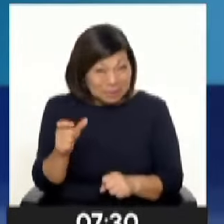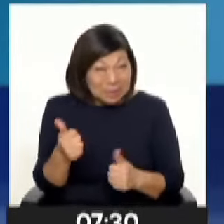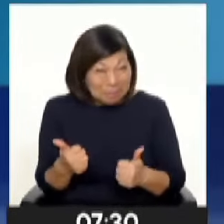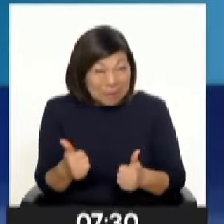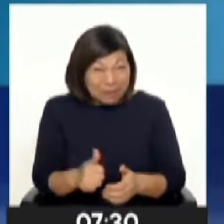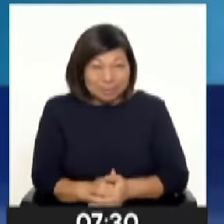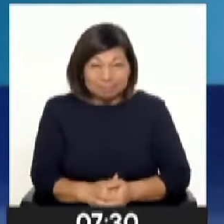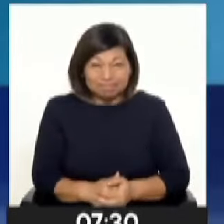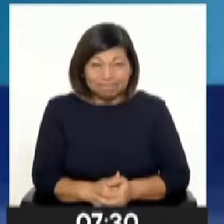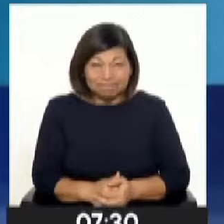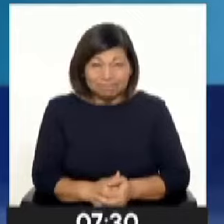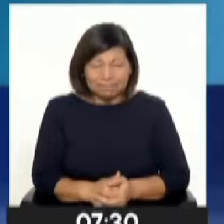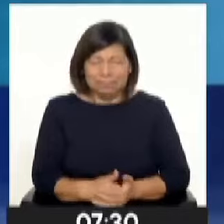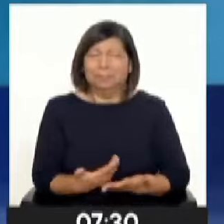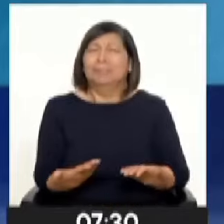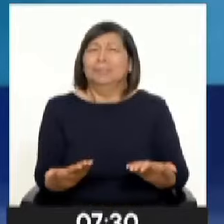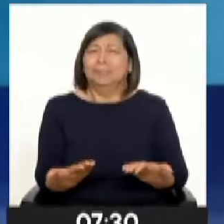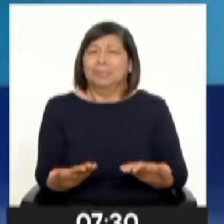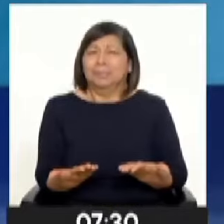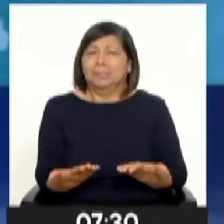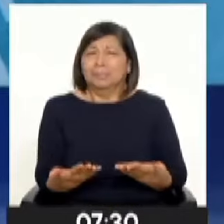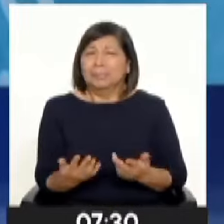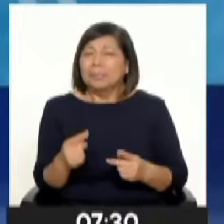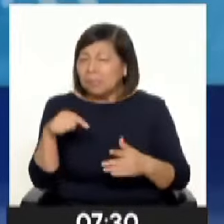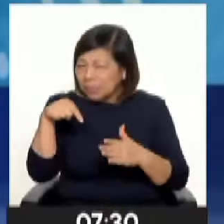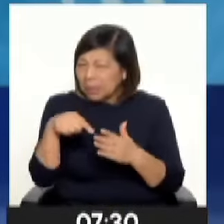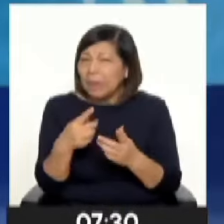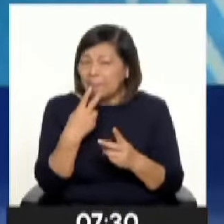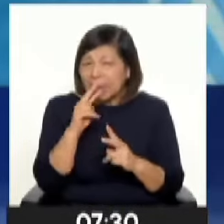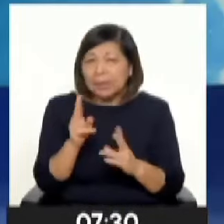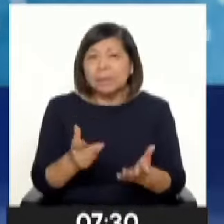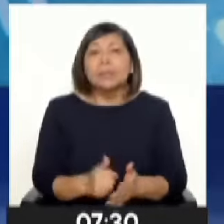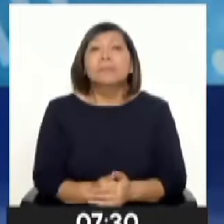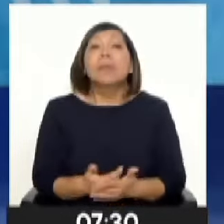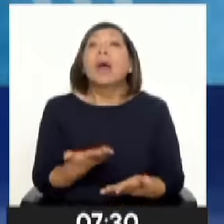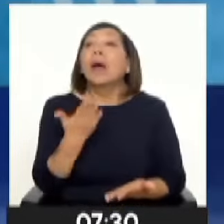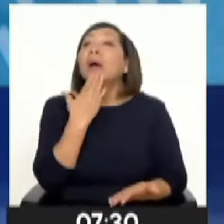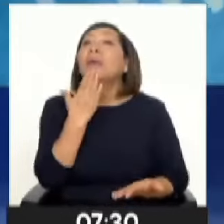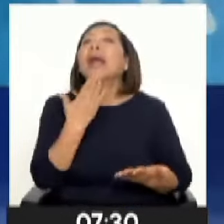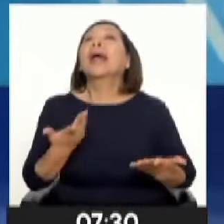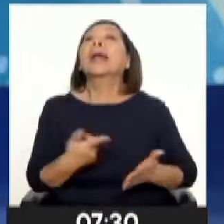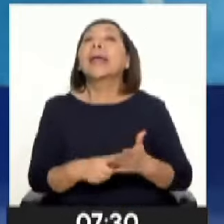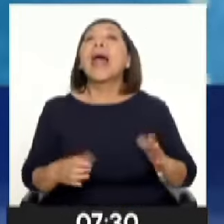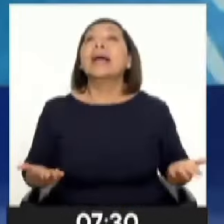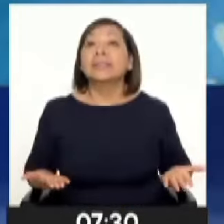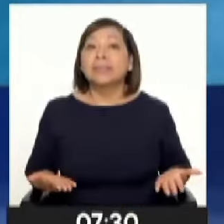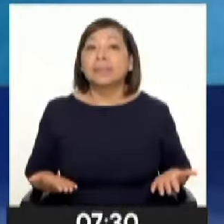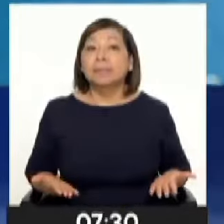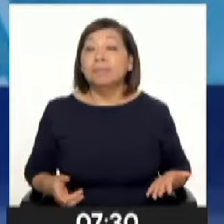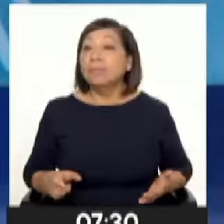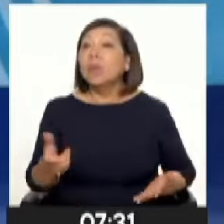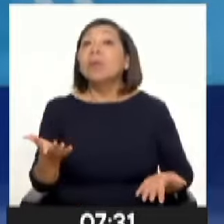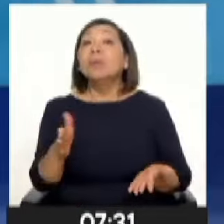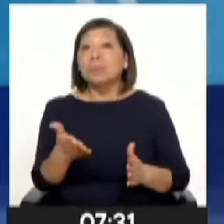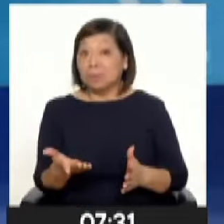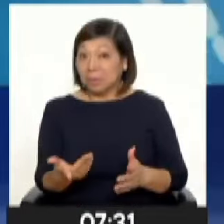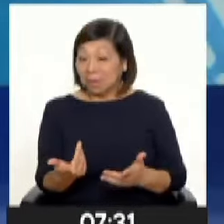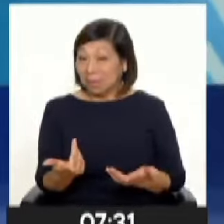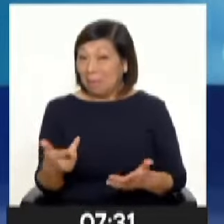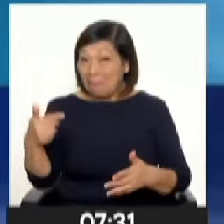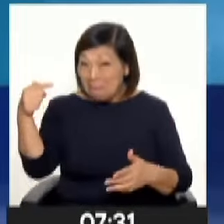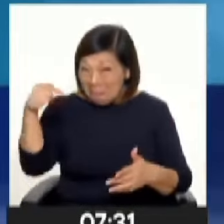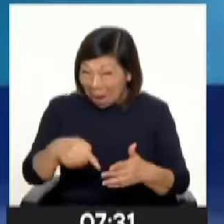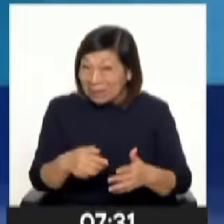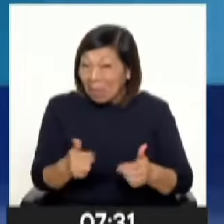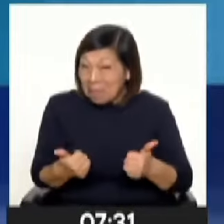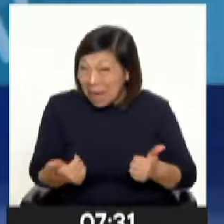sociedad? O sea, ¿por qué no discutimos esas cosas de fondo? A ver, ahí vendrás y me podrías preguntar, ¿y la pena de muerte va a solucionar esto? No, no